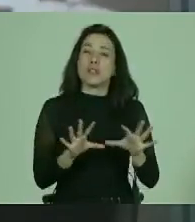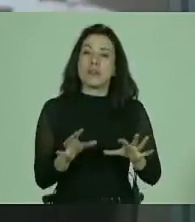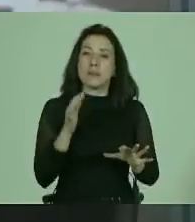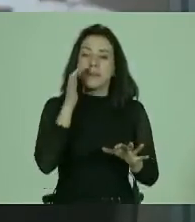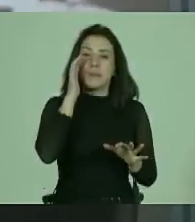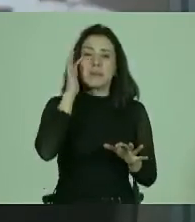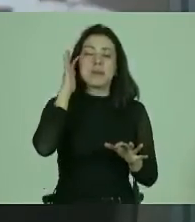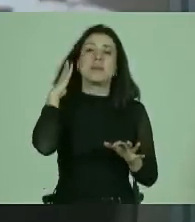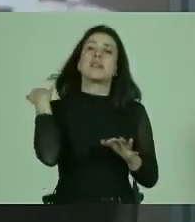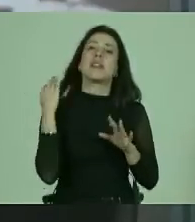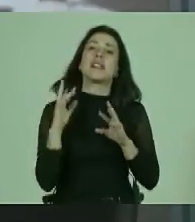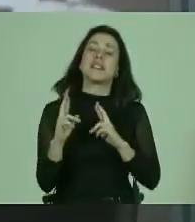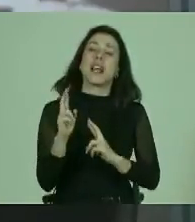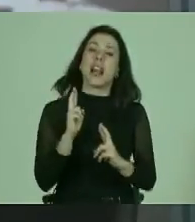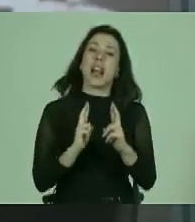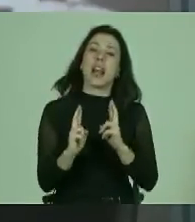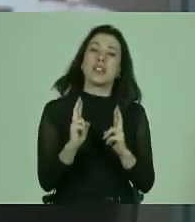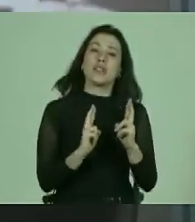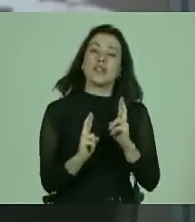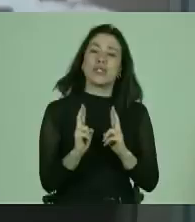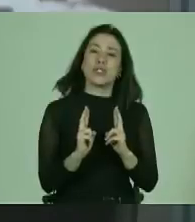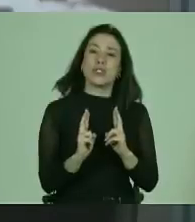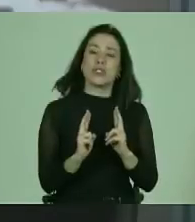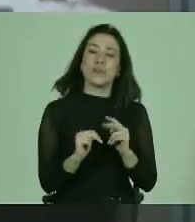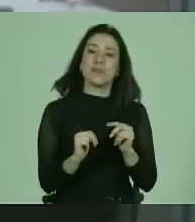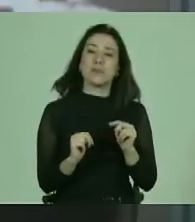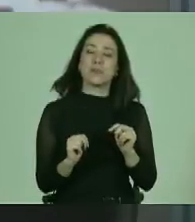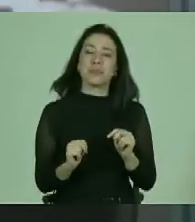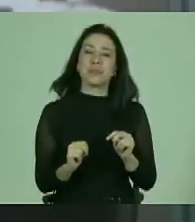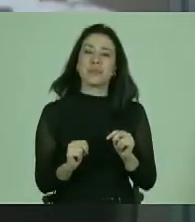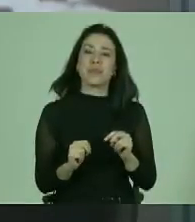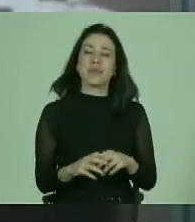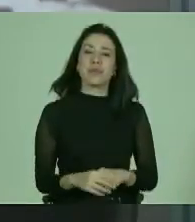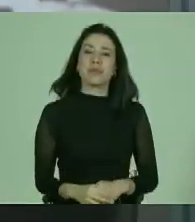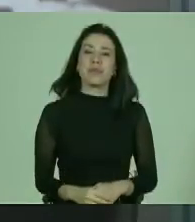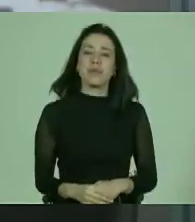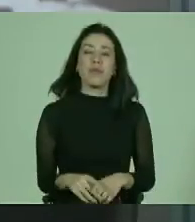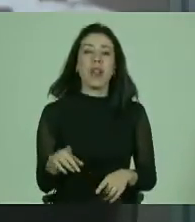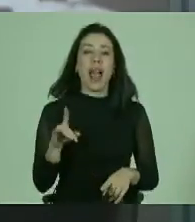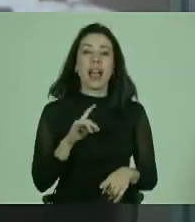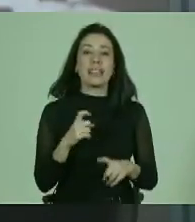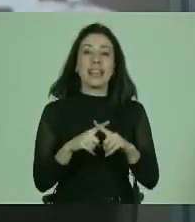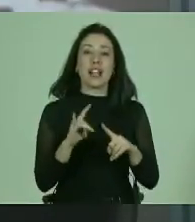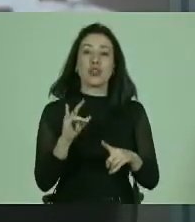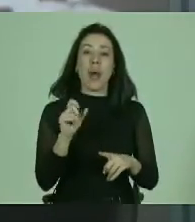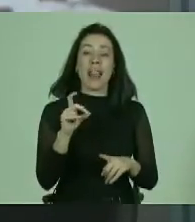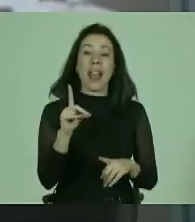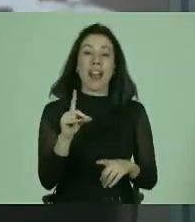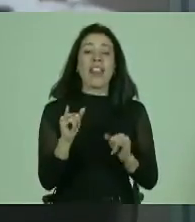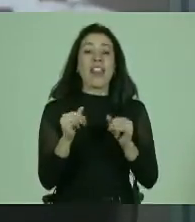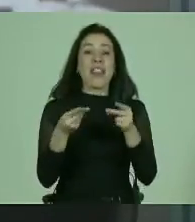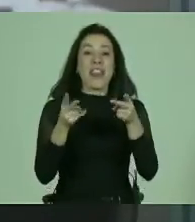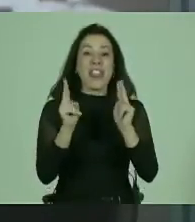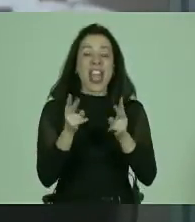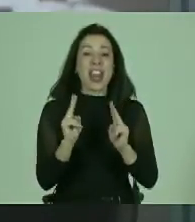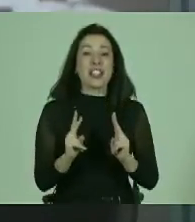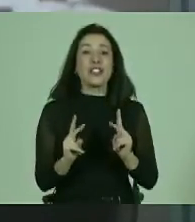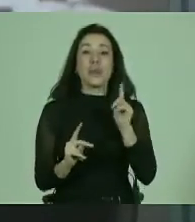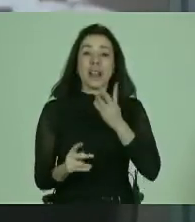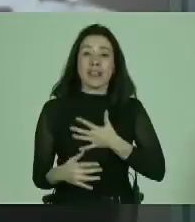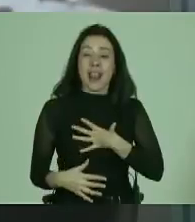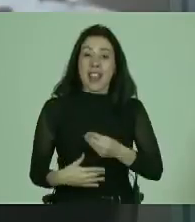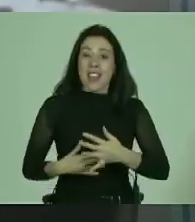ligadas a ese ejercicio de la sexualidad y de los derechos reproductivos